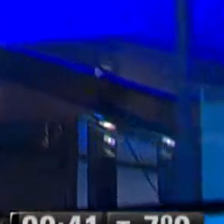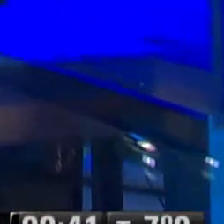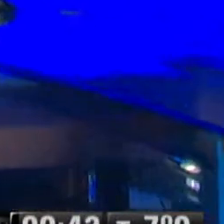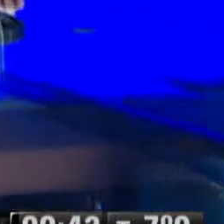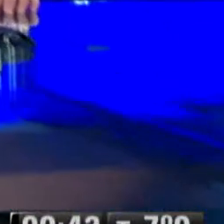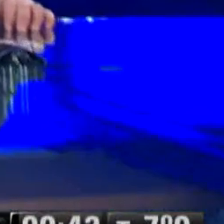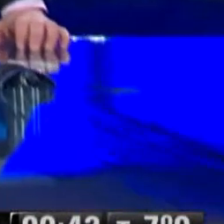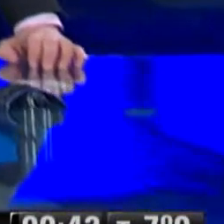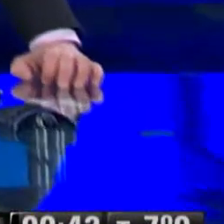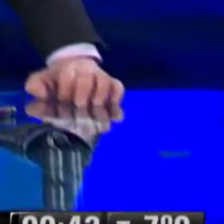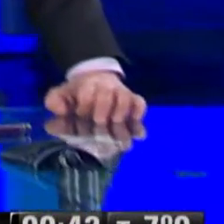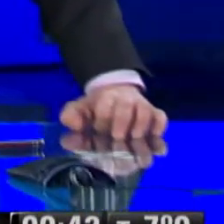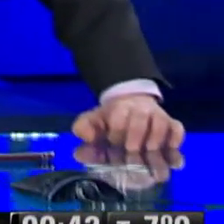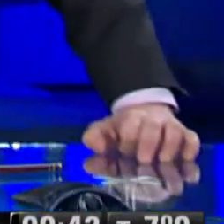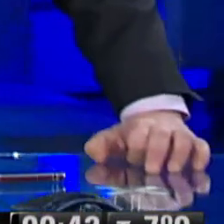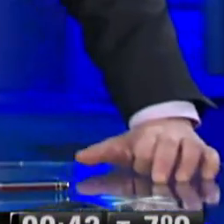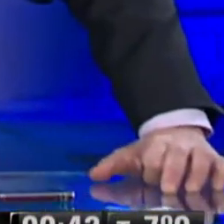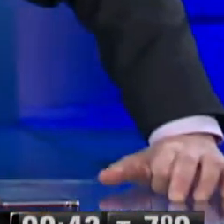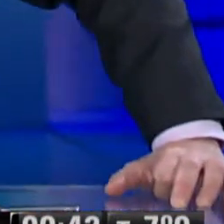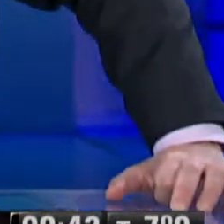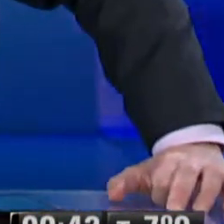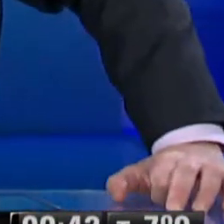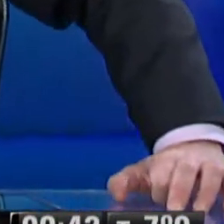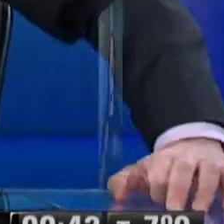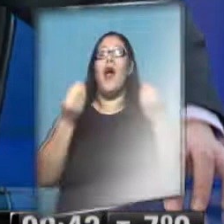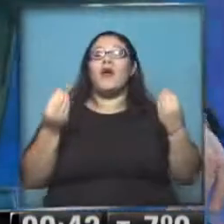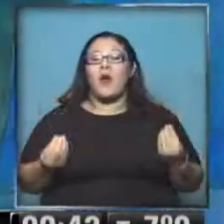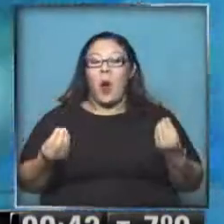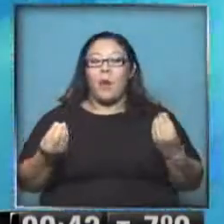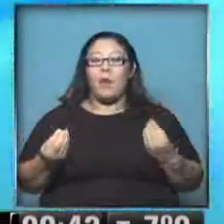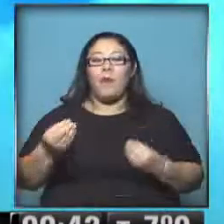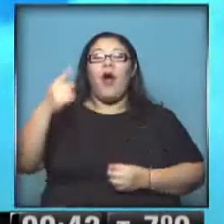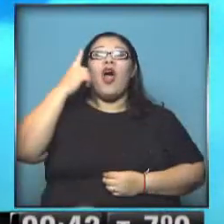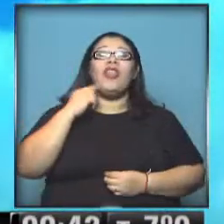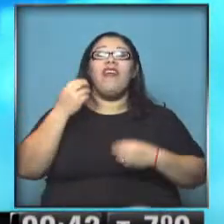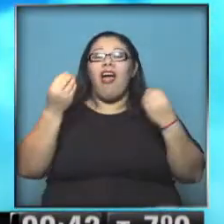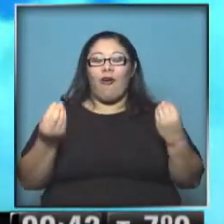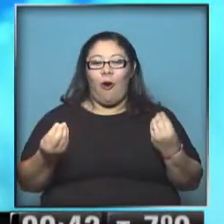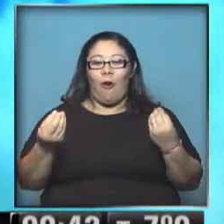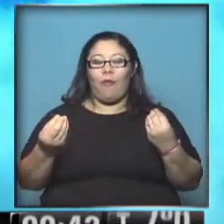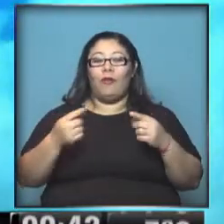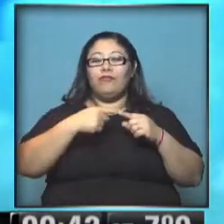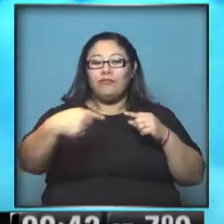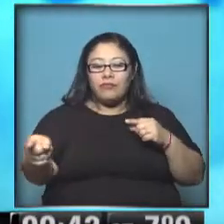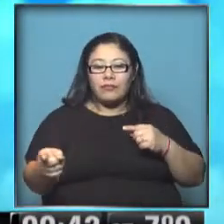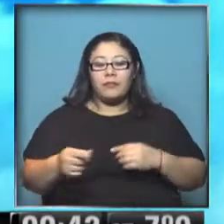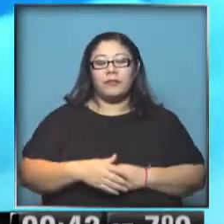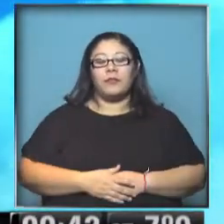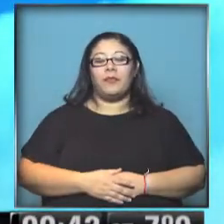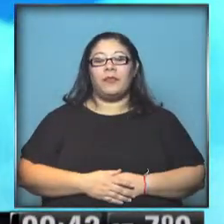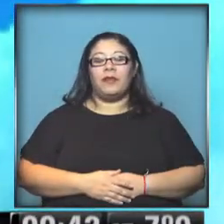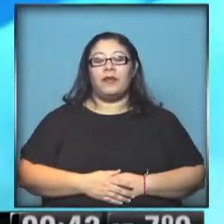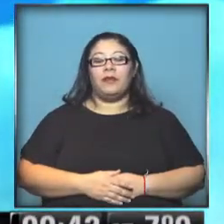pronostica la noche y repasamos cómo va a estar el día. Así nos trata la jornada. Hablemos de polarización, pero